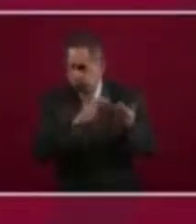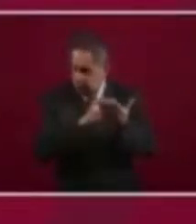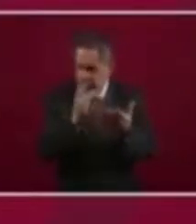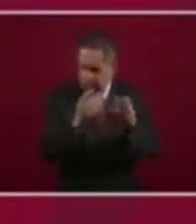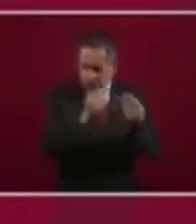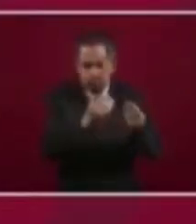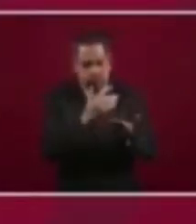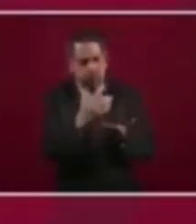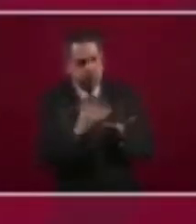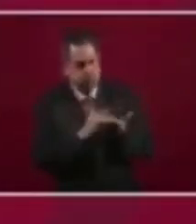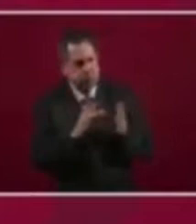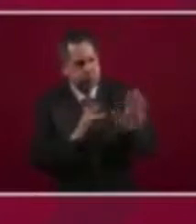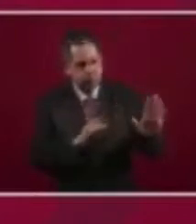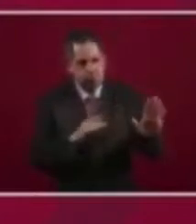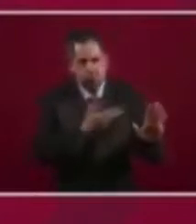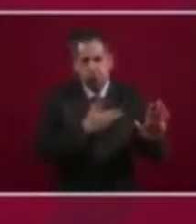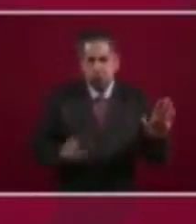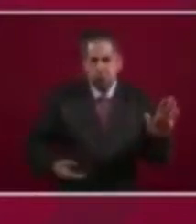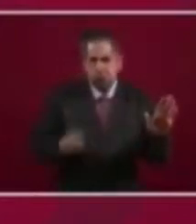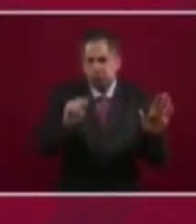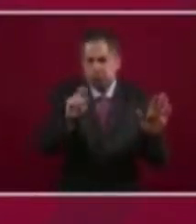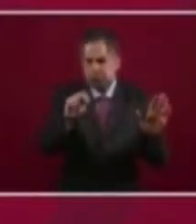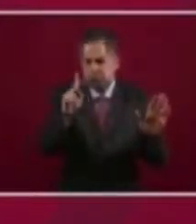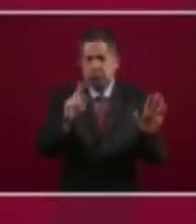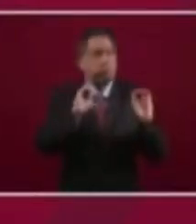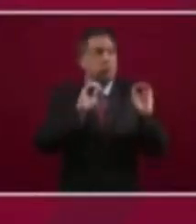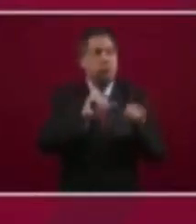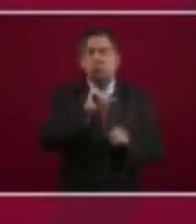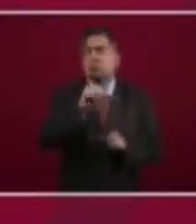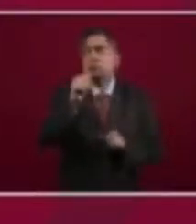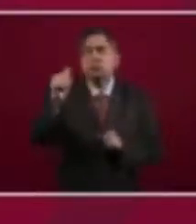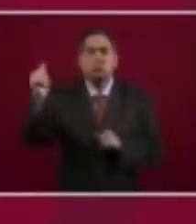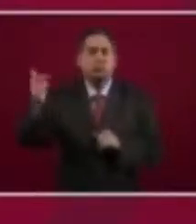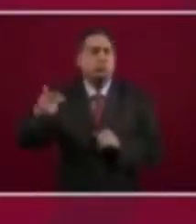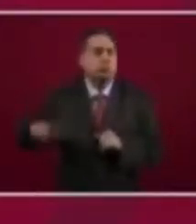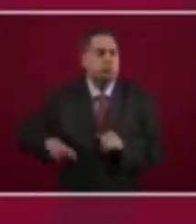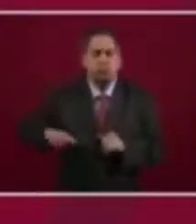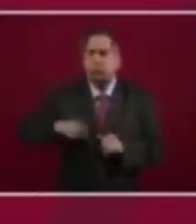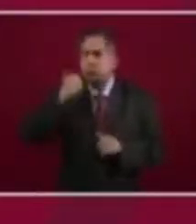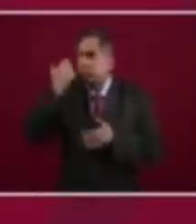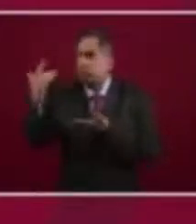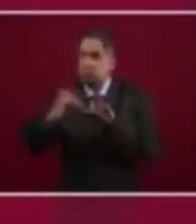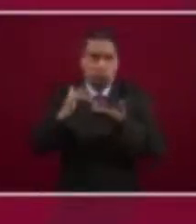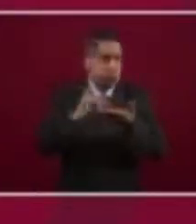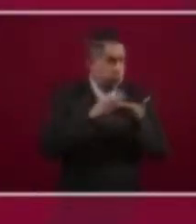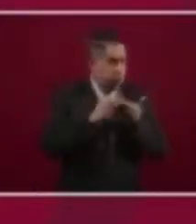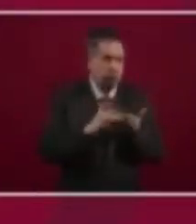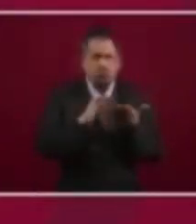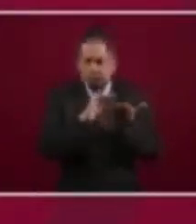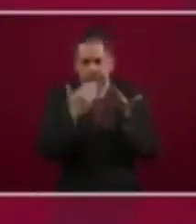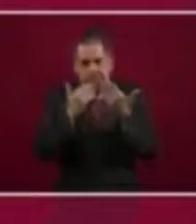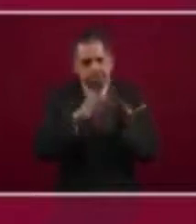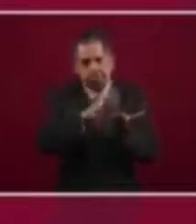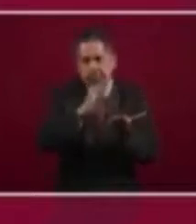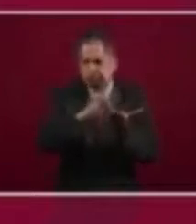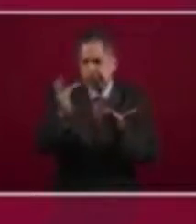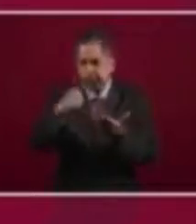gobernar tranquilamente su plaza. Los ciudadanos presas de estos individuos pagarán impuestos al gobierno y al